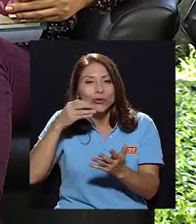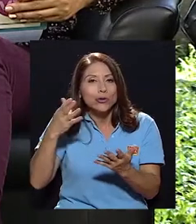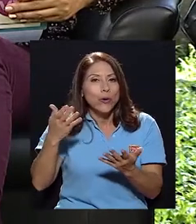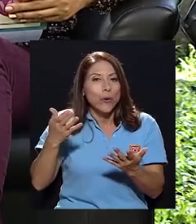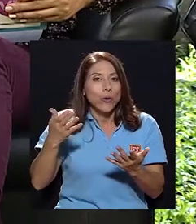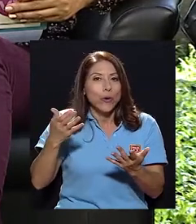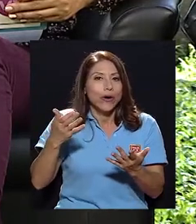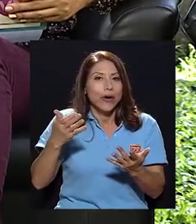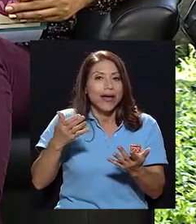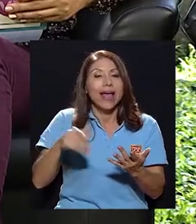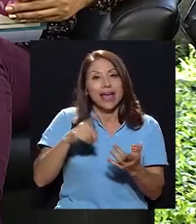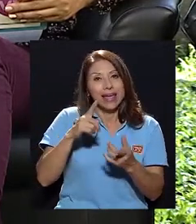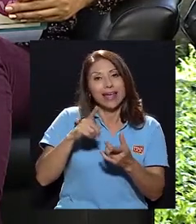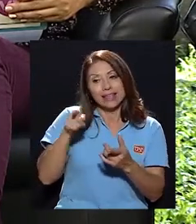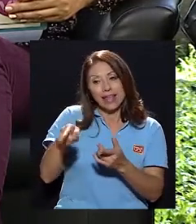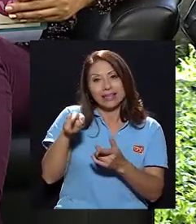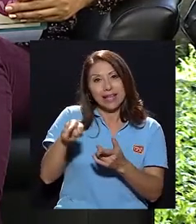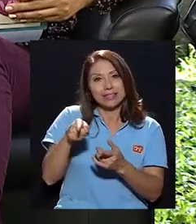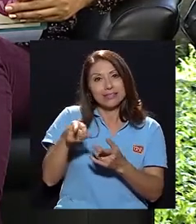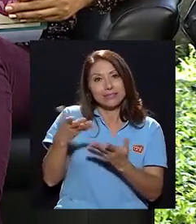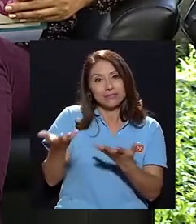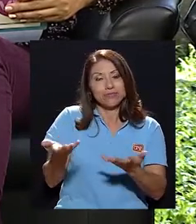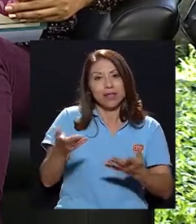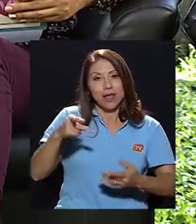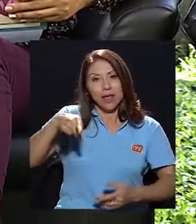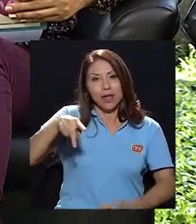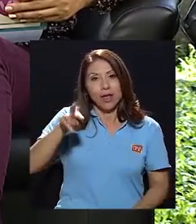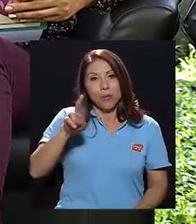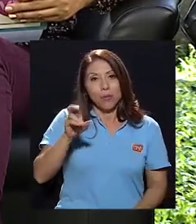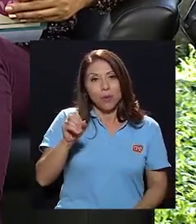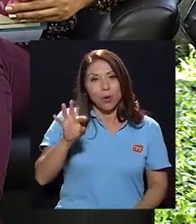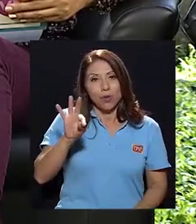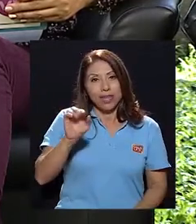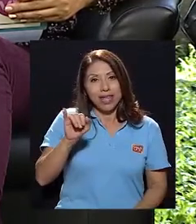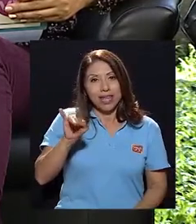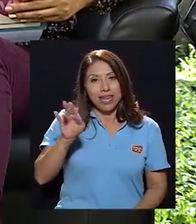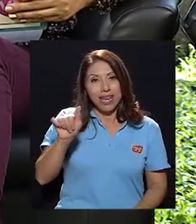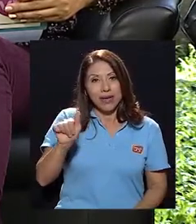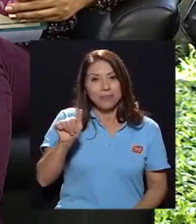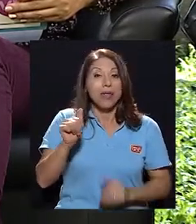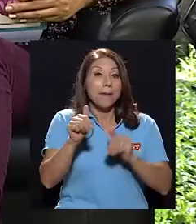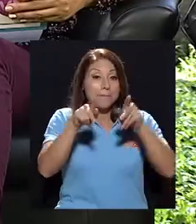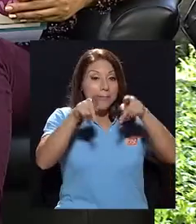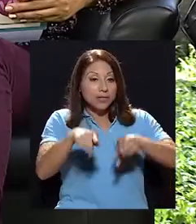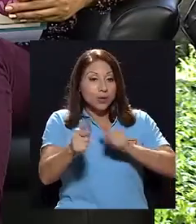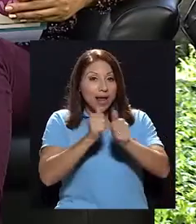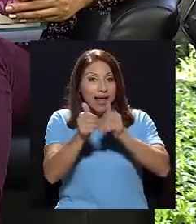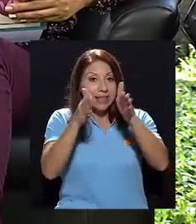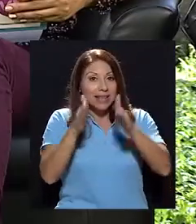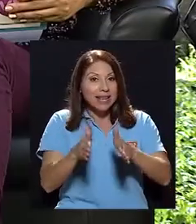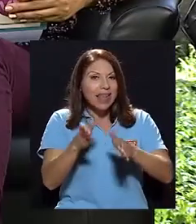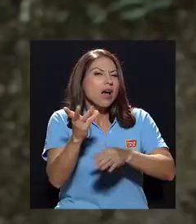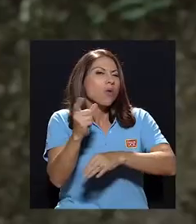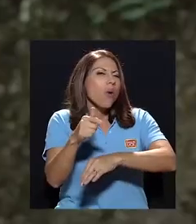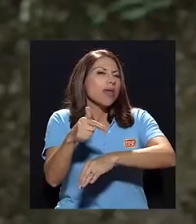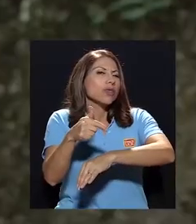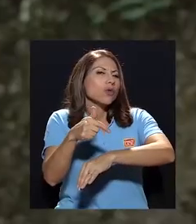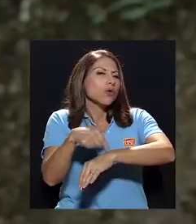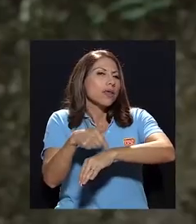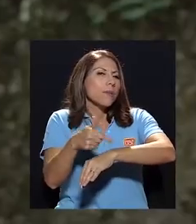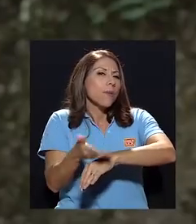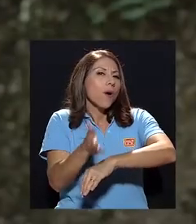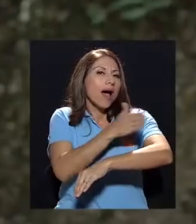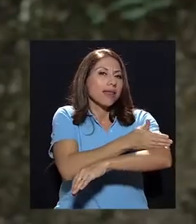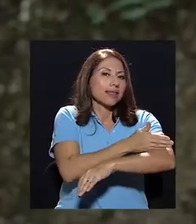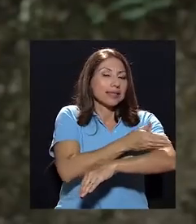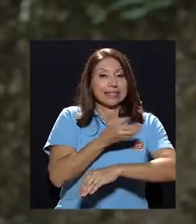pollo, entonces, de esas fuentes de proteína. Uh-huh. ¿Cuántos días antes se prepara un atleta, por ejemplo, para una competencia? Si va